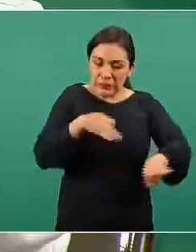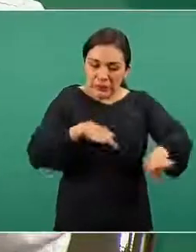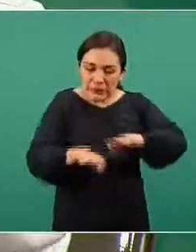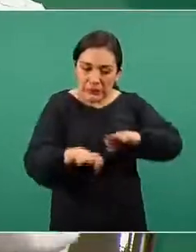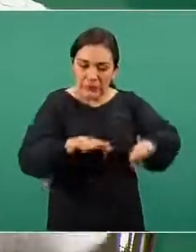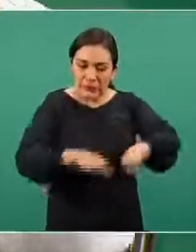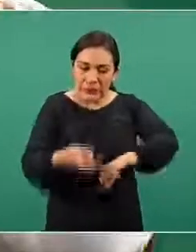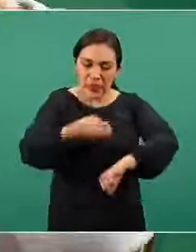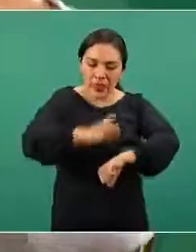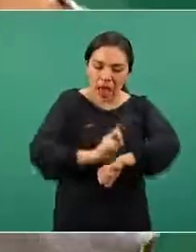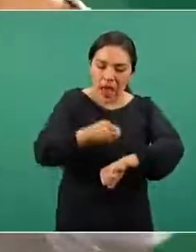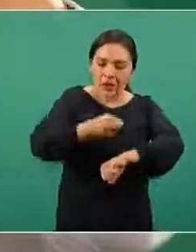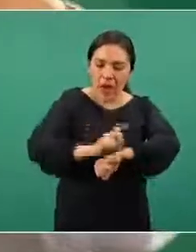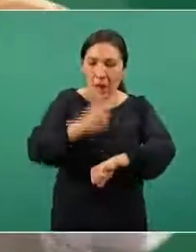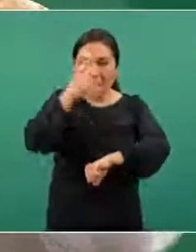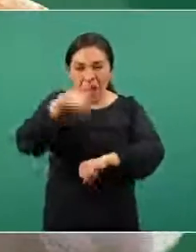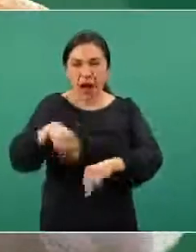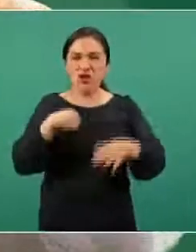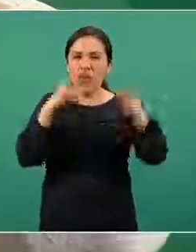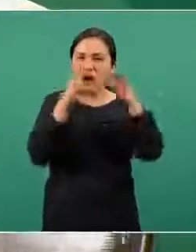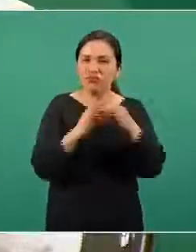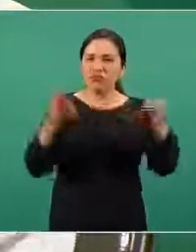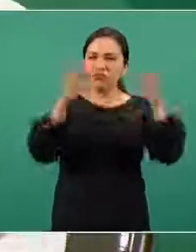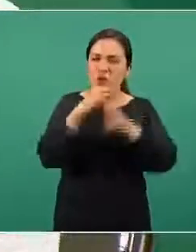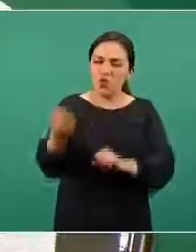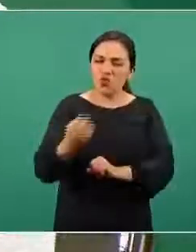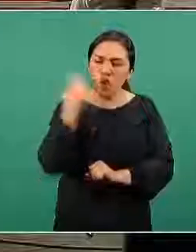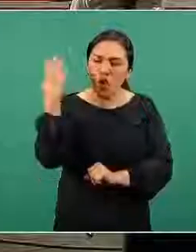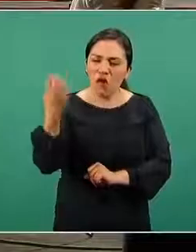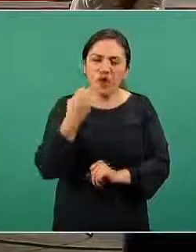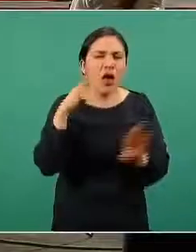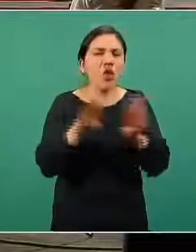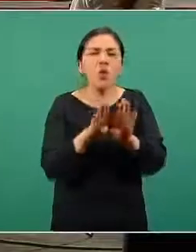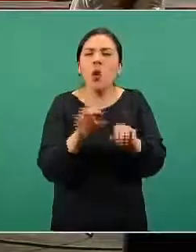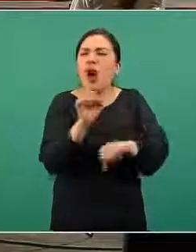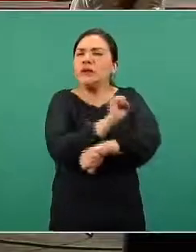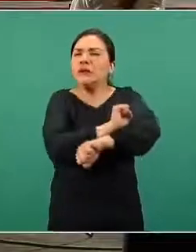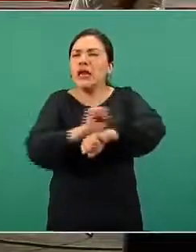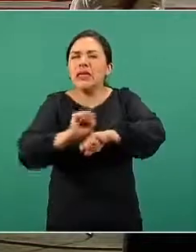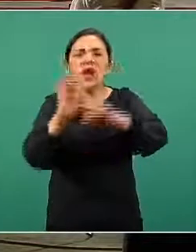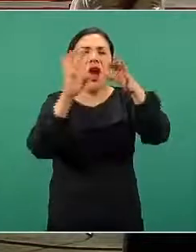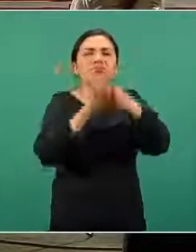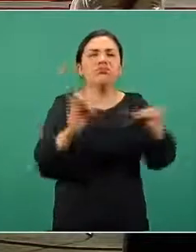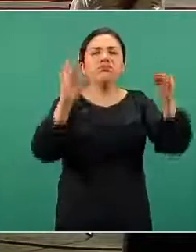diario de llevar el pulso de la pandemia en términos sencillos,